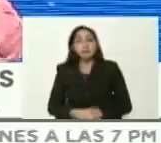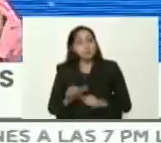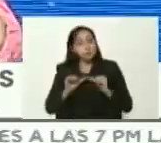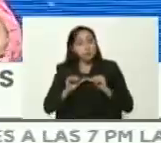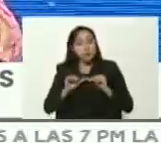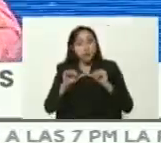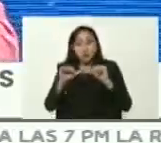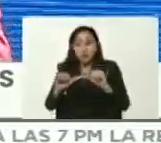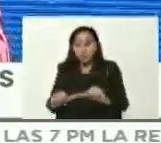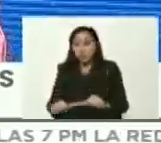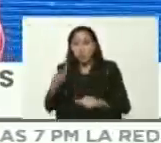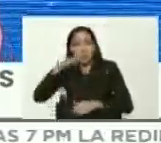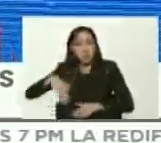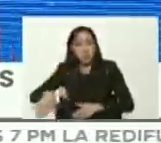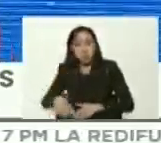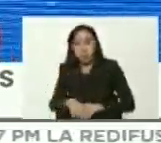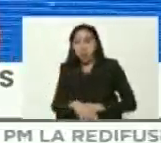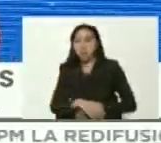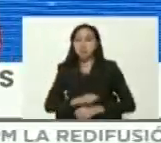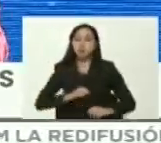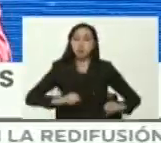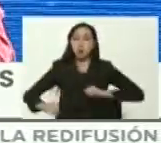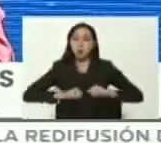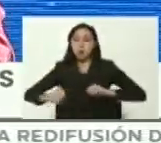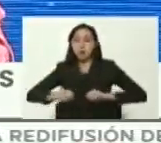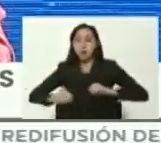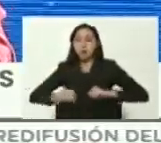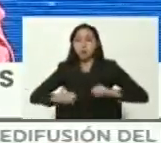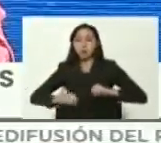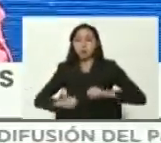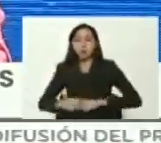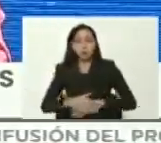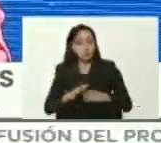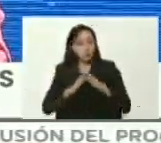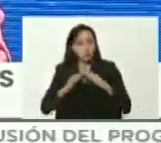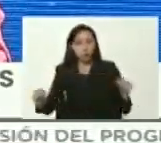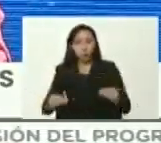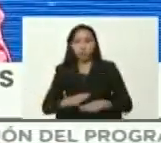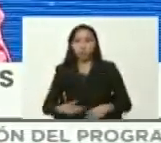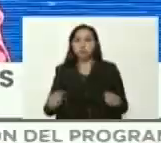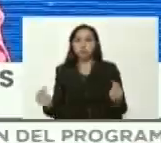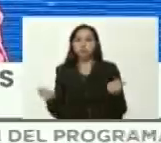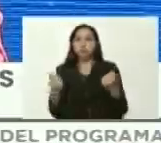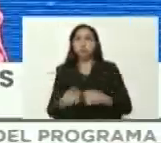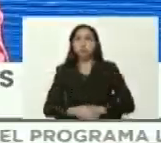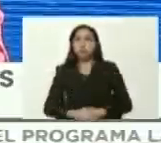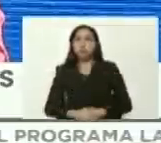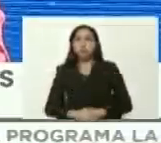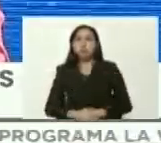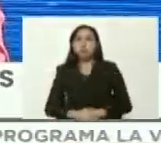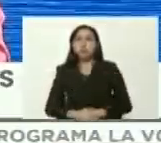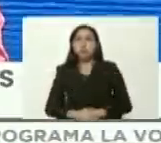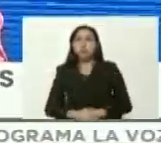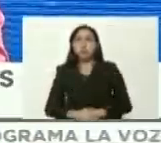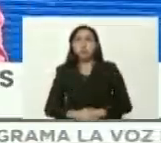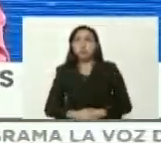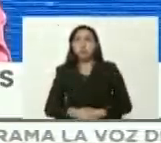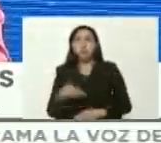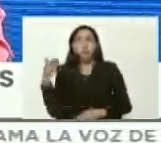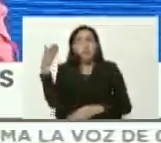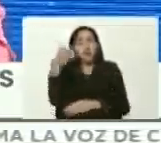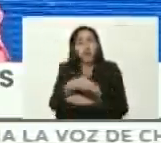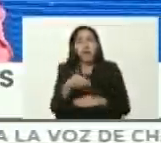todo el poder popular, todo el movimiento popular, hacia una